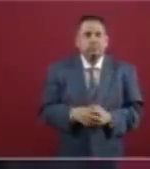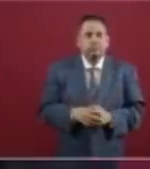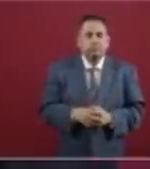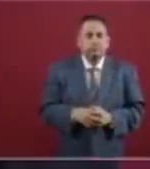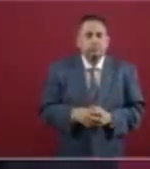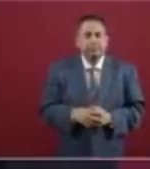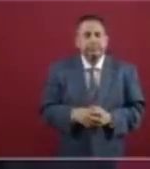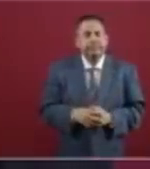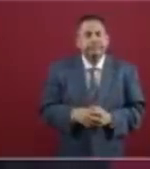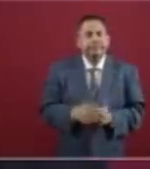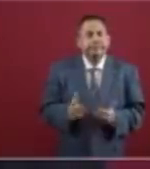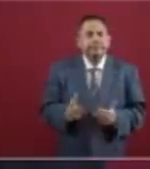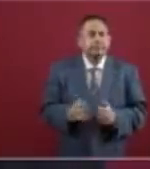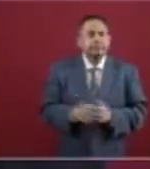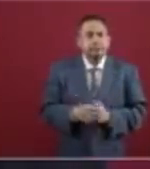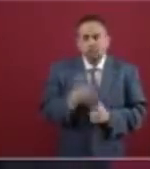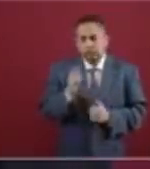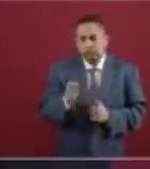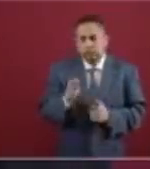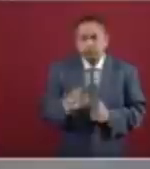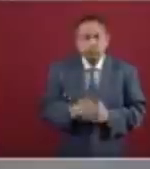Entonces, ese